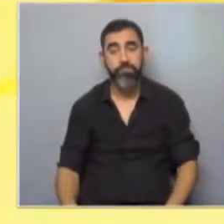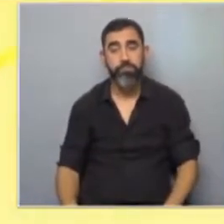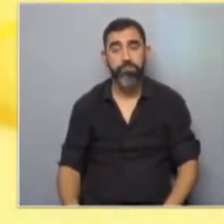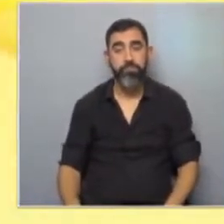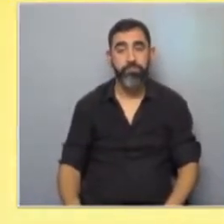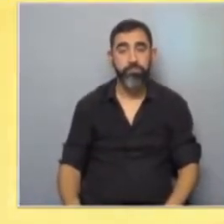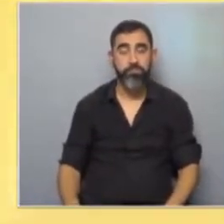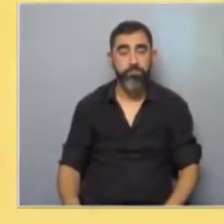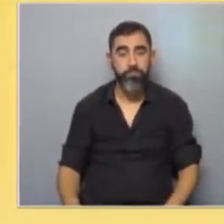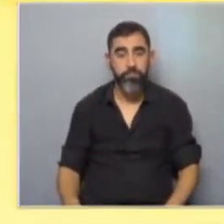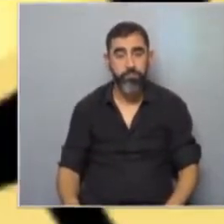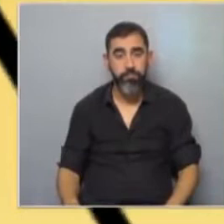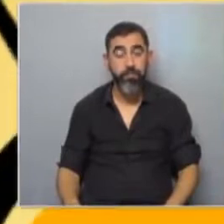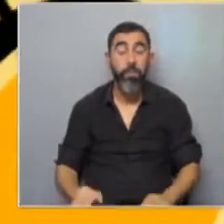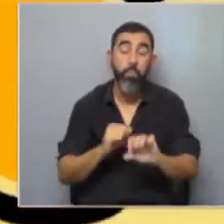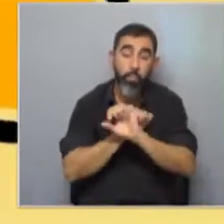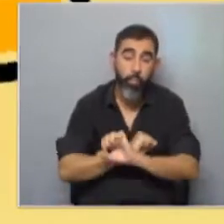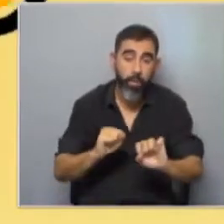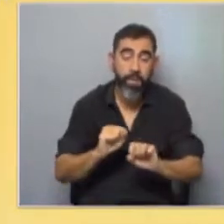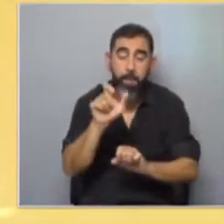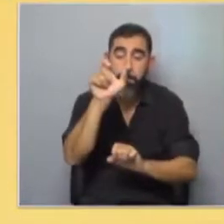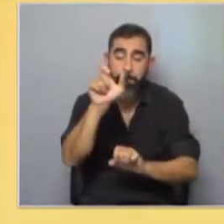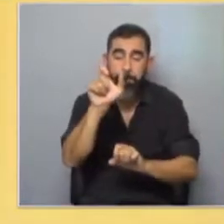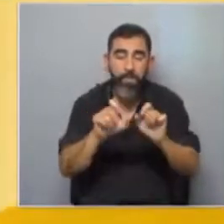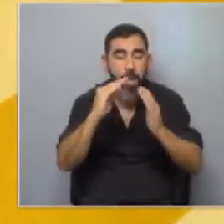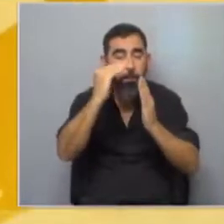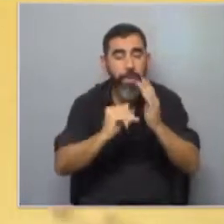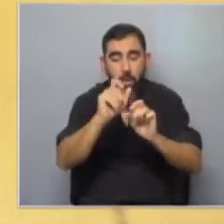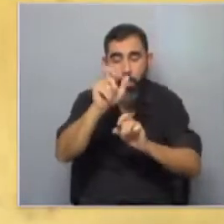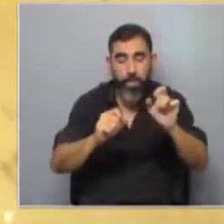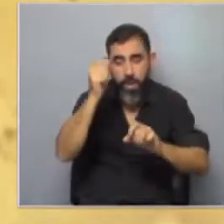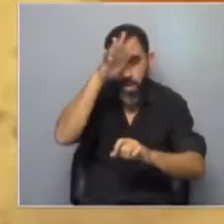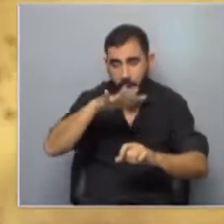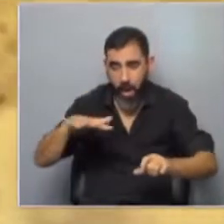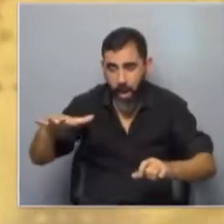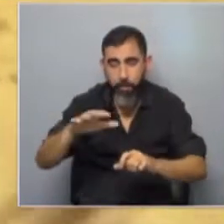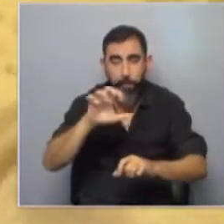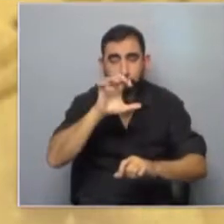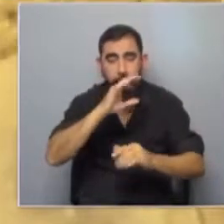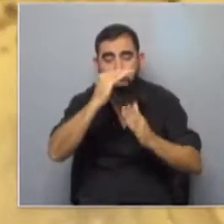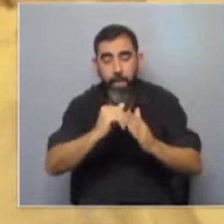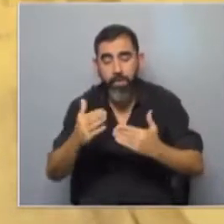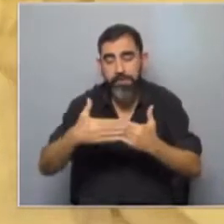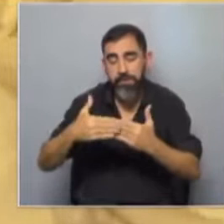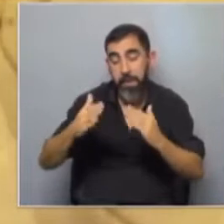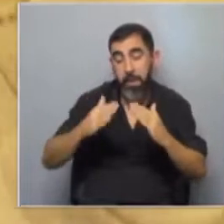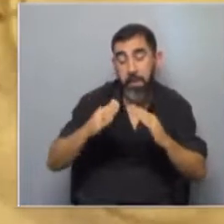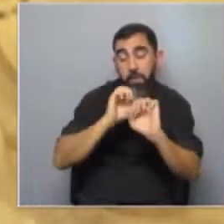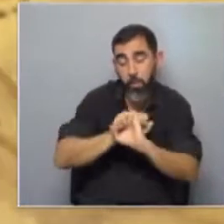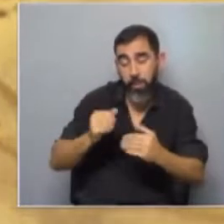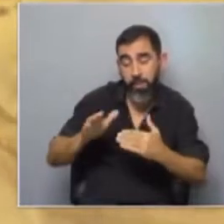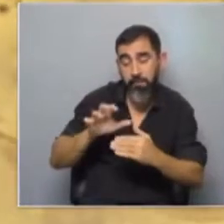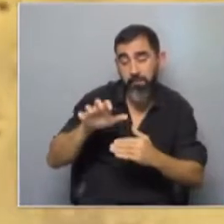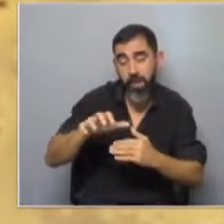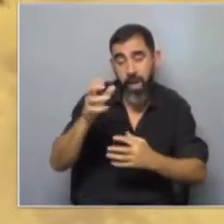recién con el Margay. Se está encontrando más seguido, está apareciendo ayer o anteayer, nos pasaban una filmación que apareció también en